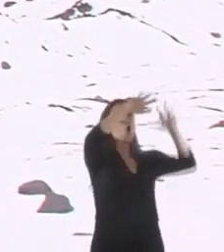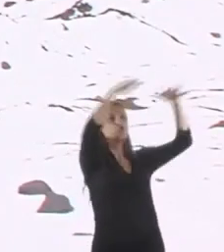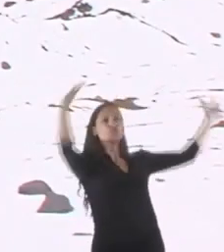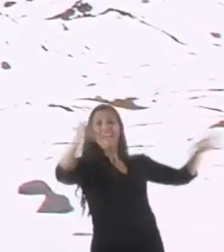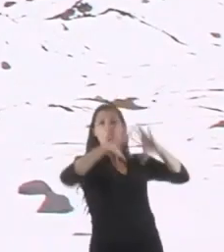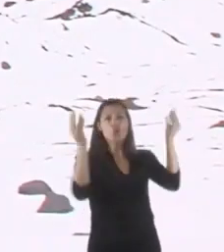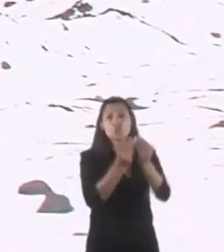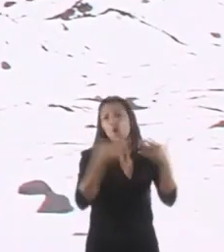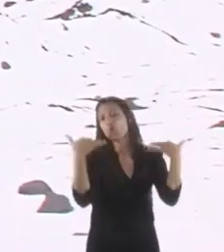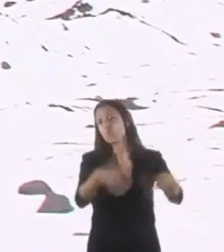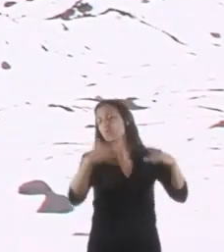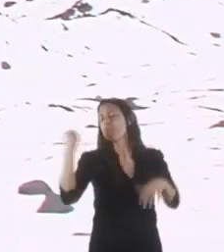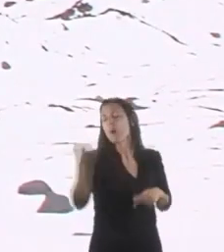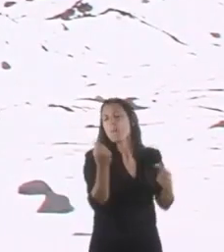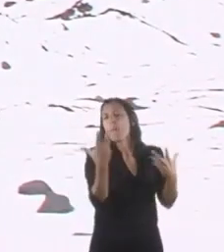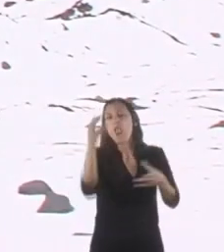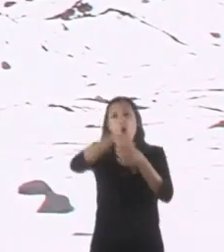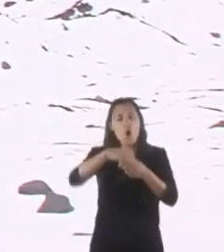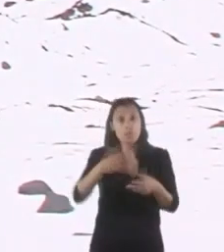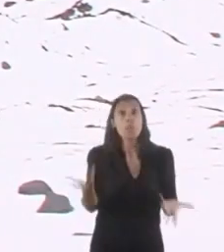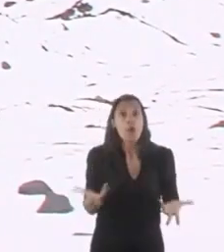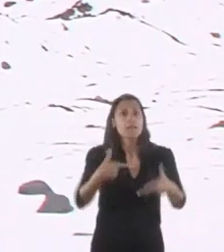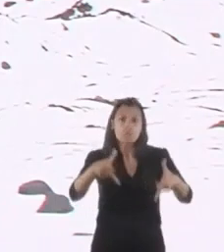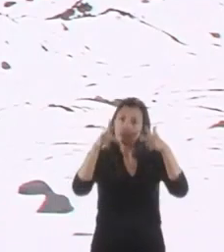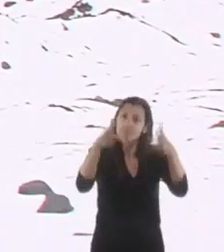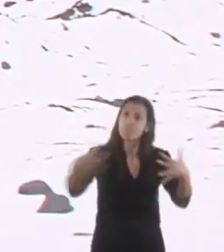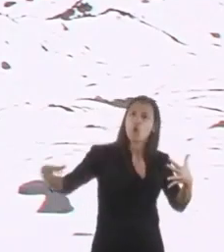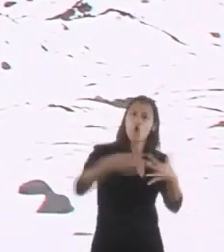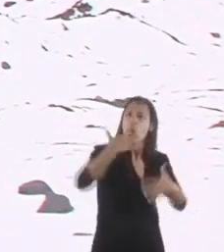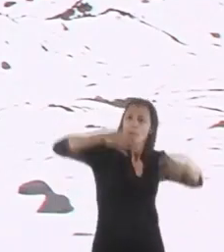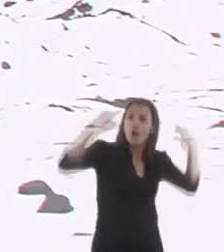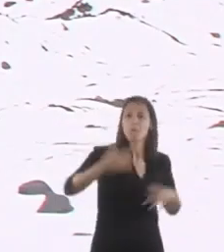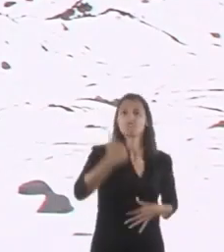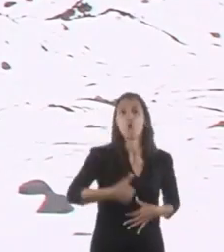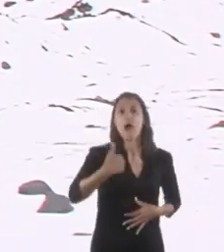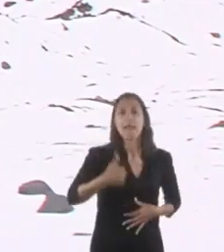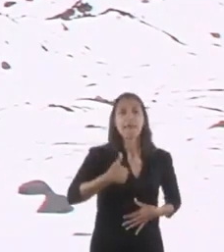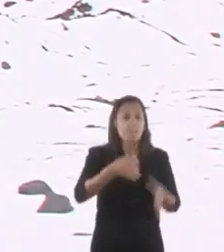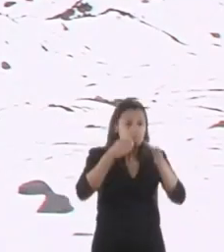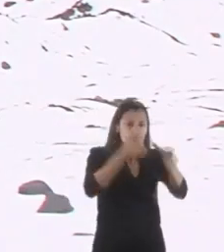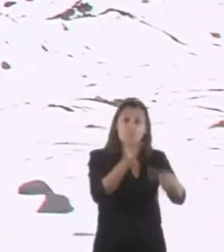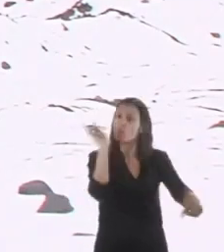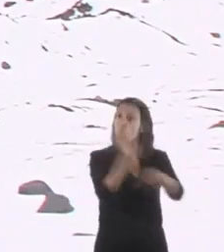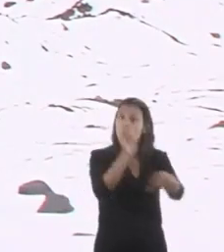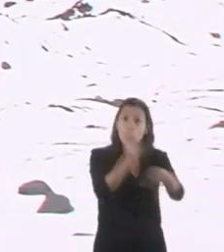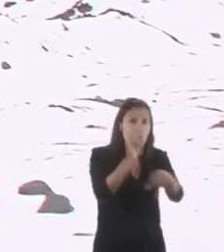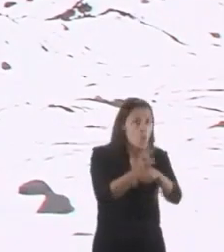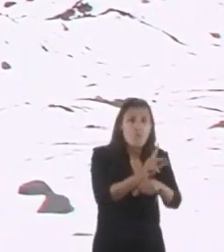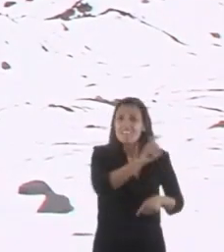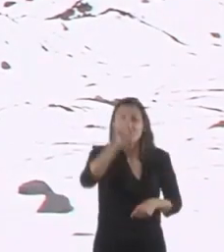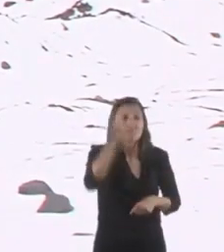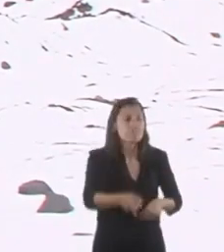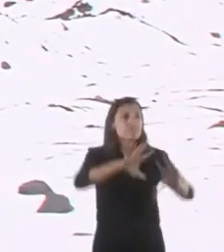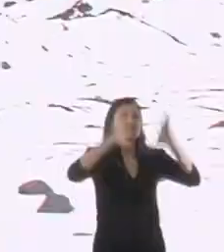una promesa al planeta. Por eso reafirmamos el compromiso argentino con la conservación del